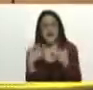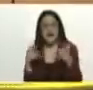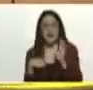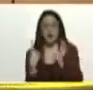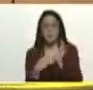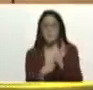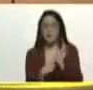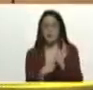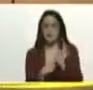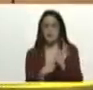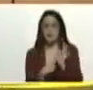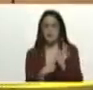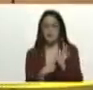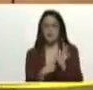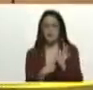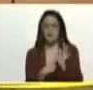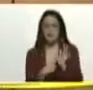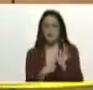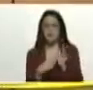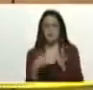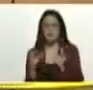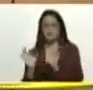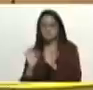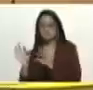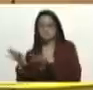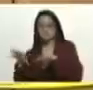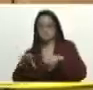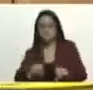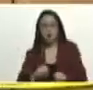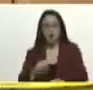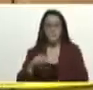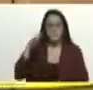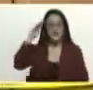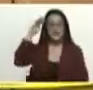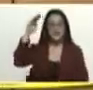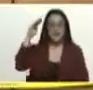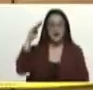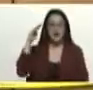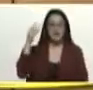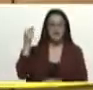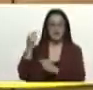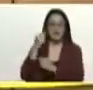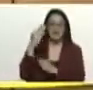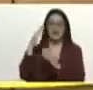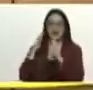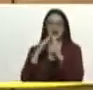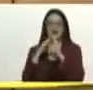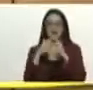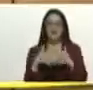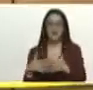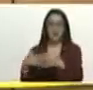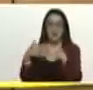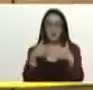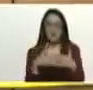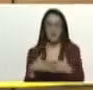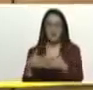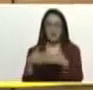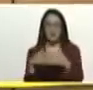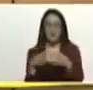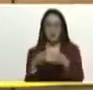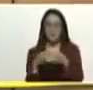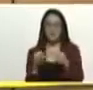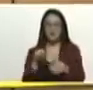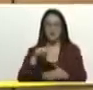las amenazas de invasión militar que se nos hicieron directamente desde la Casa Blanca desde el Pentágono, desde el Comando